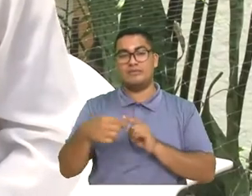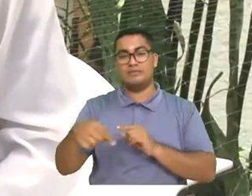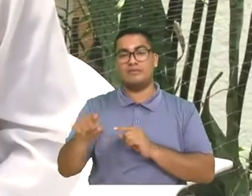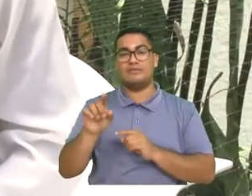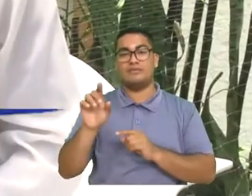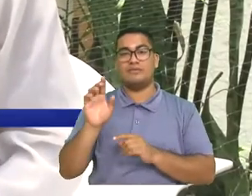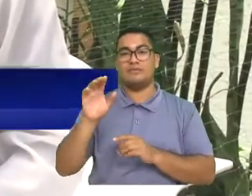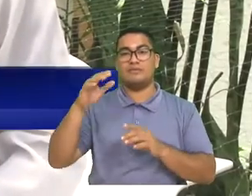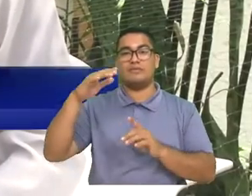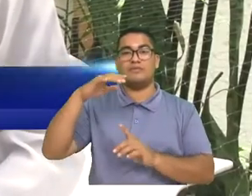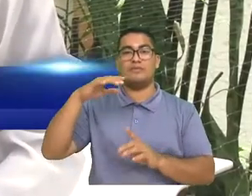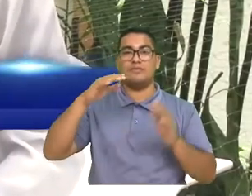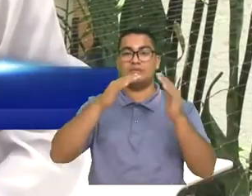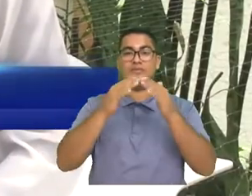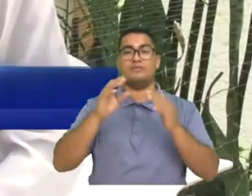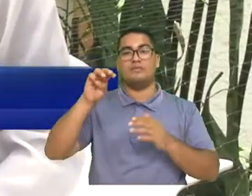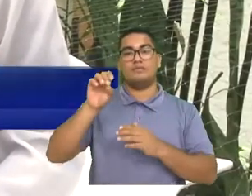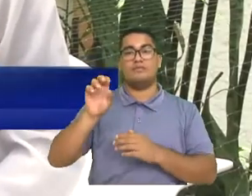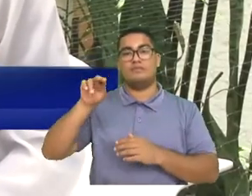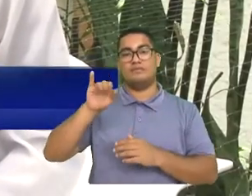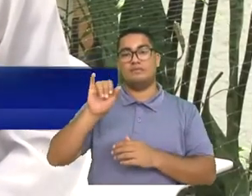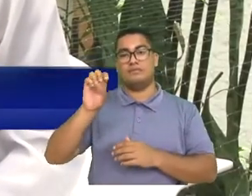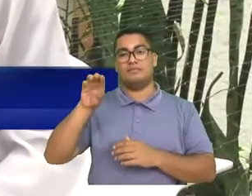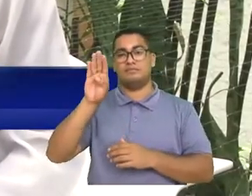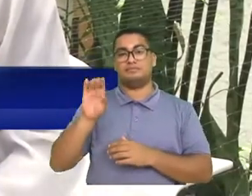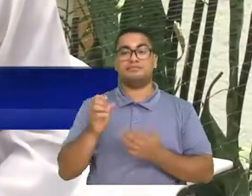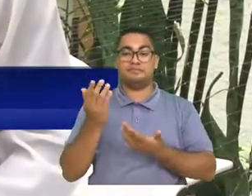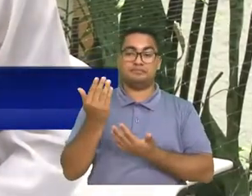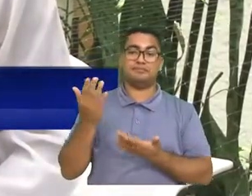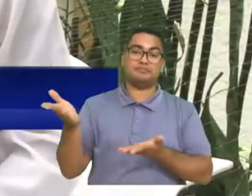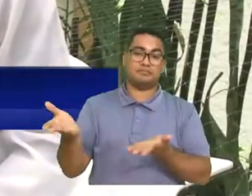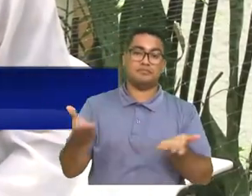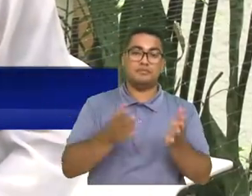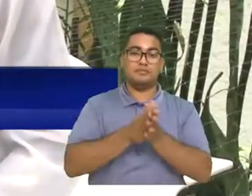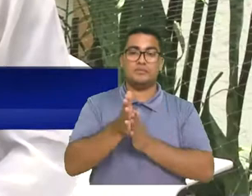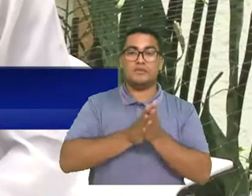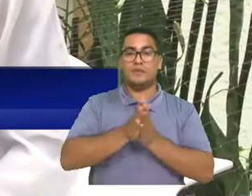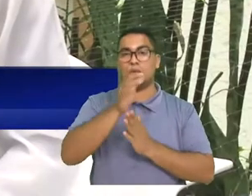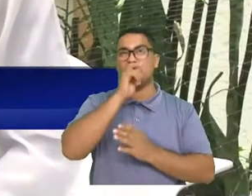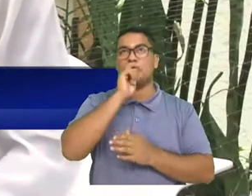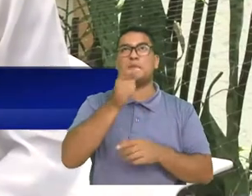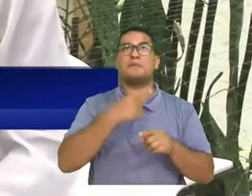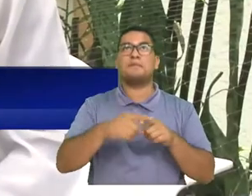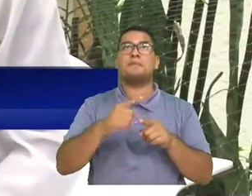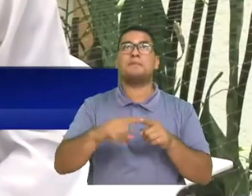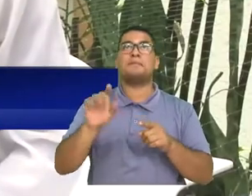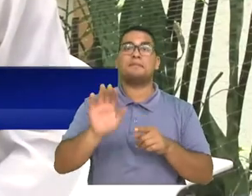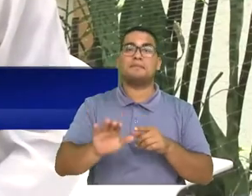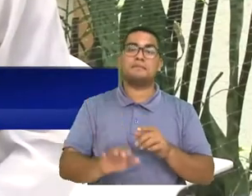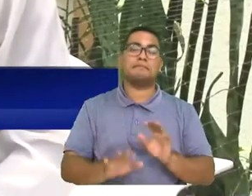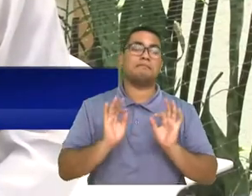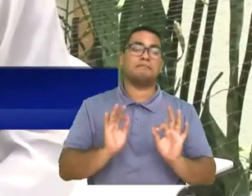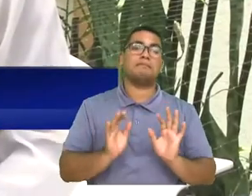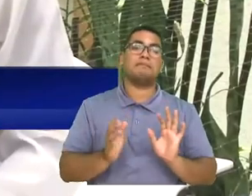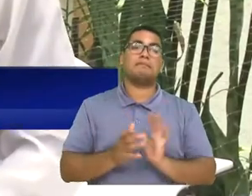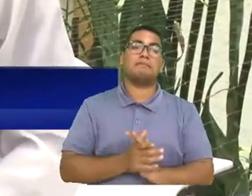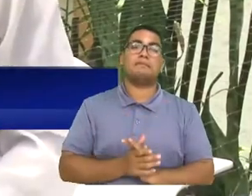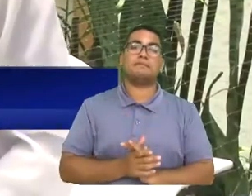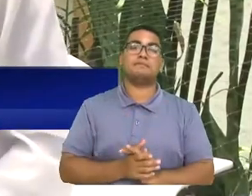el Tiangue Monimbo. Ahí los esperamos, los atenderemos con mucho gusto, con precios sumamente accesibles.